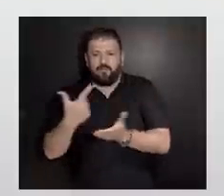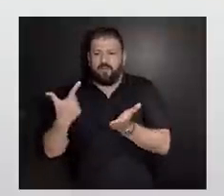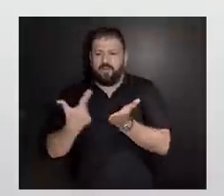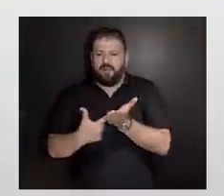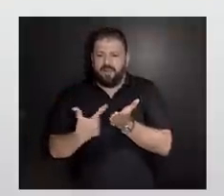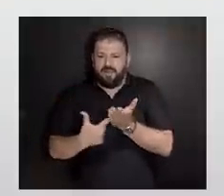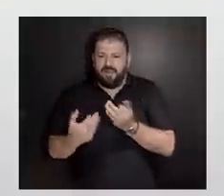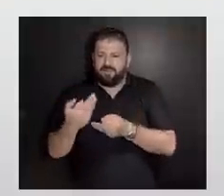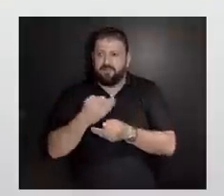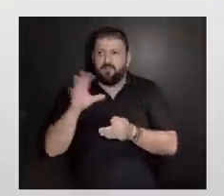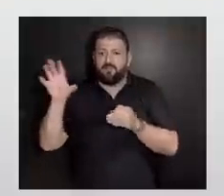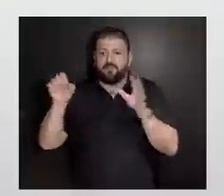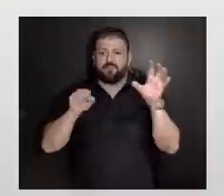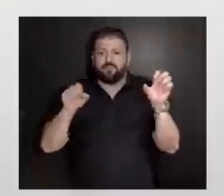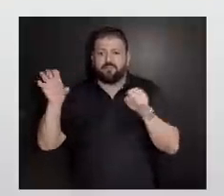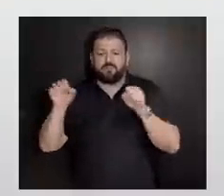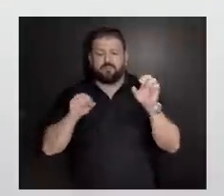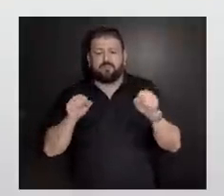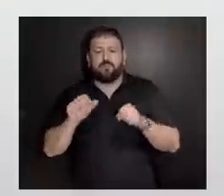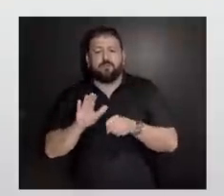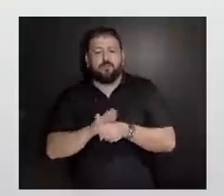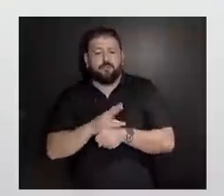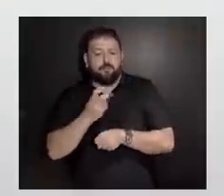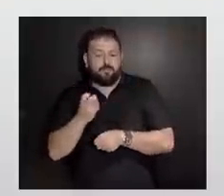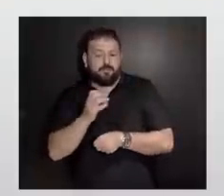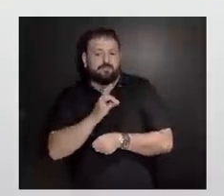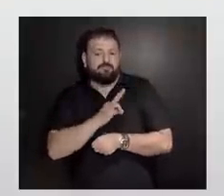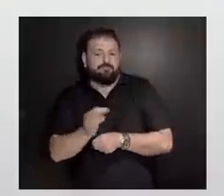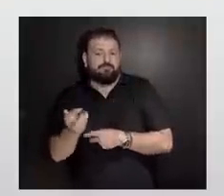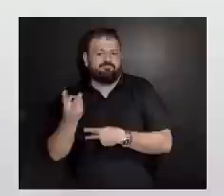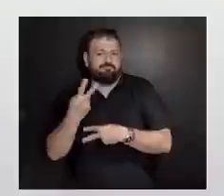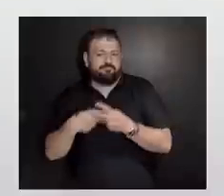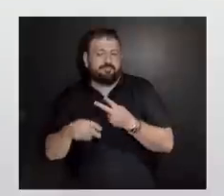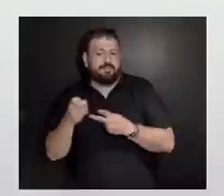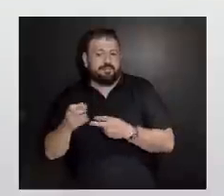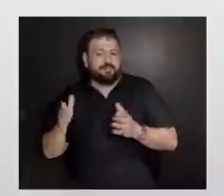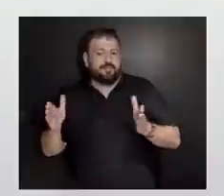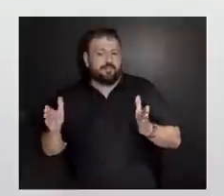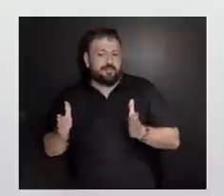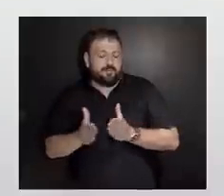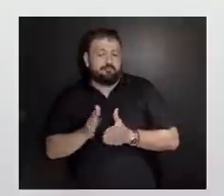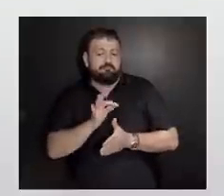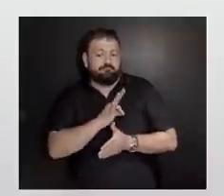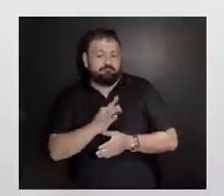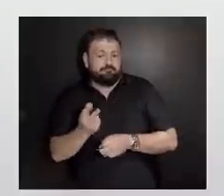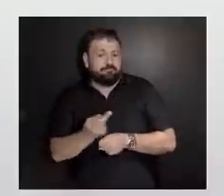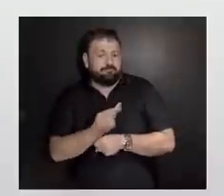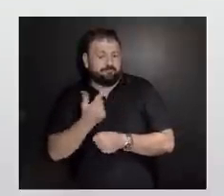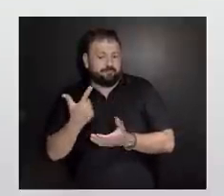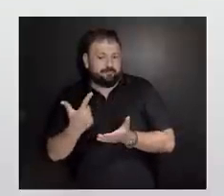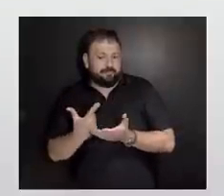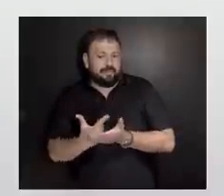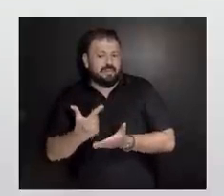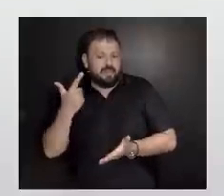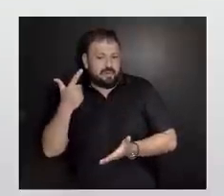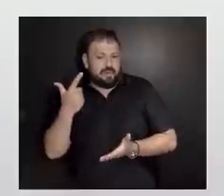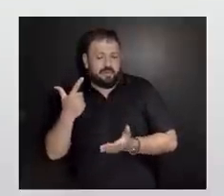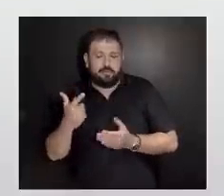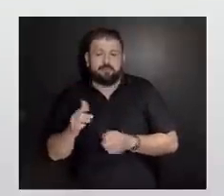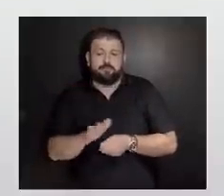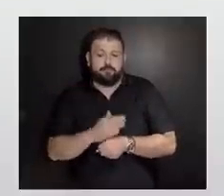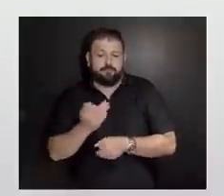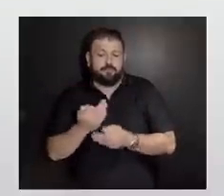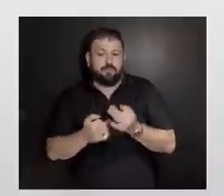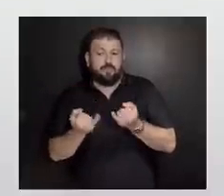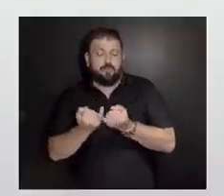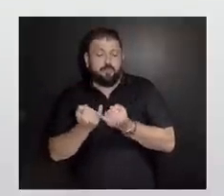una complicación que suele ser grave en personas con diabetes tipo 1, suele ser más común en este tipo de personas o que tienen